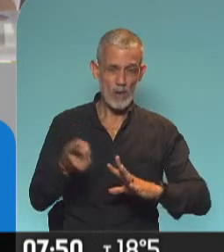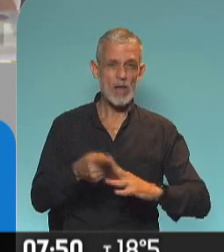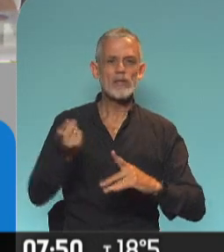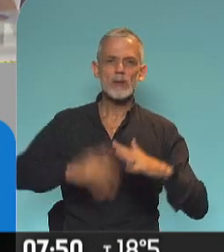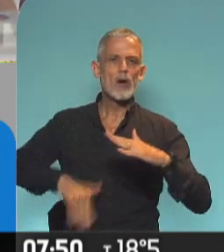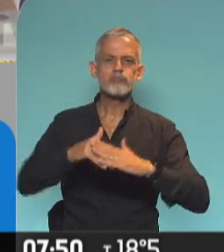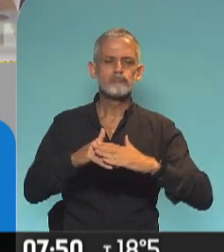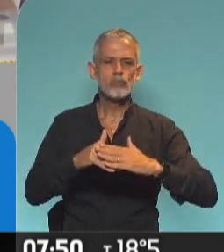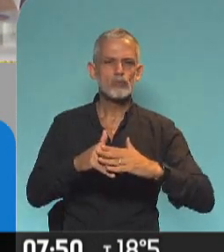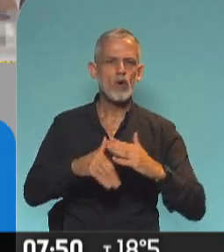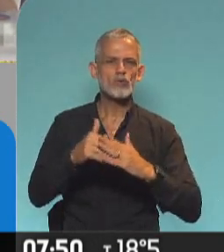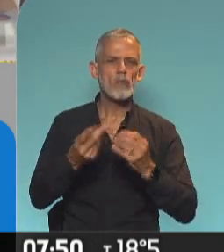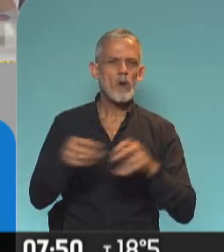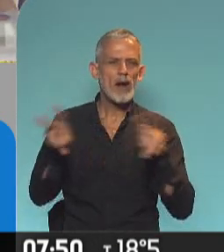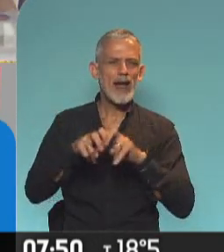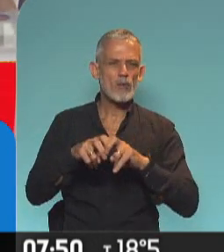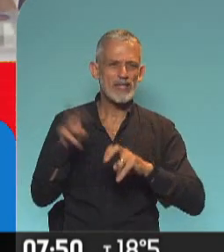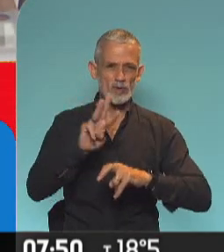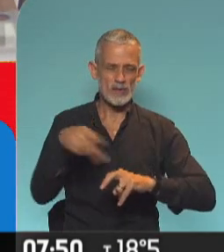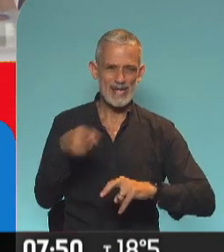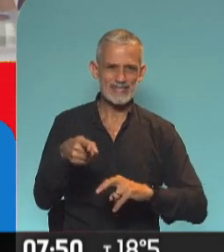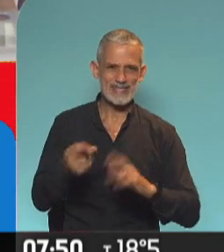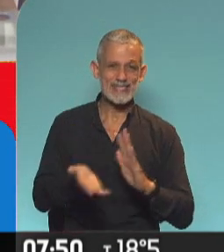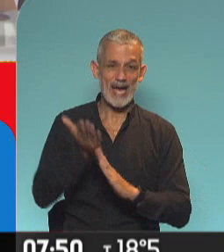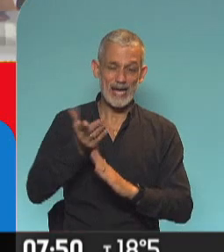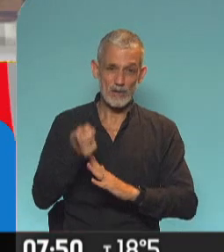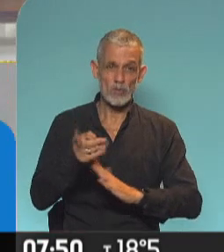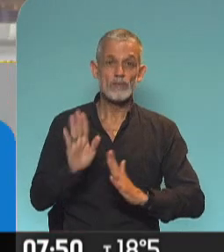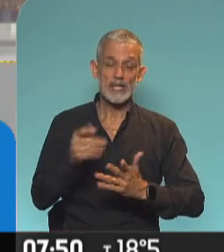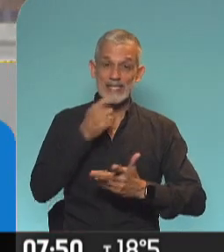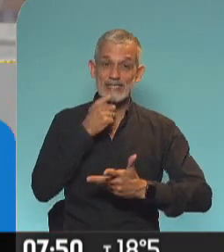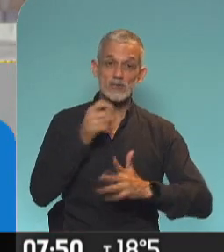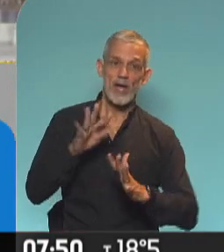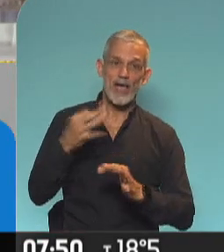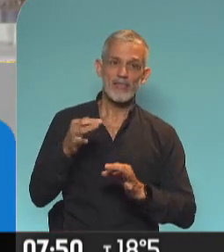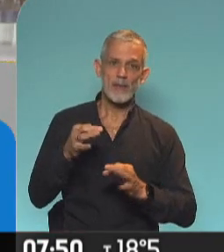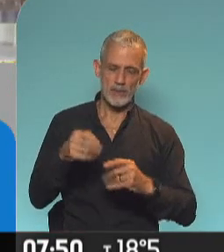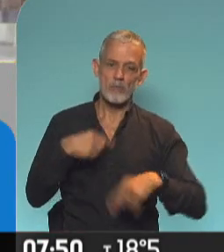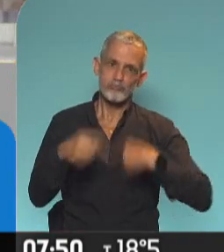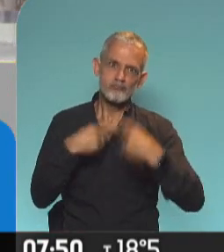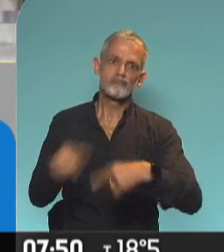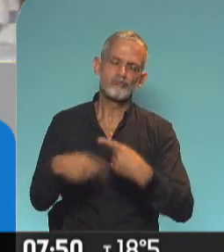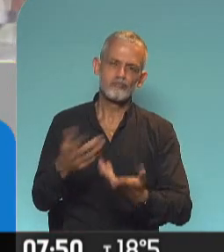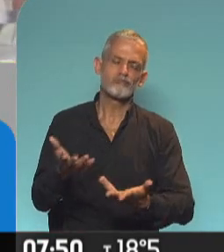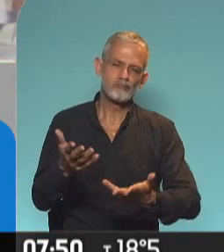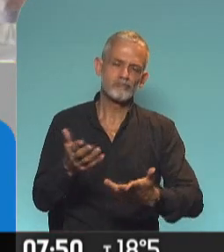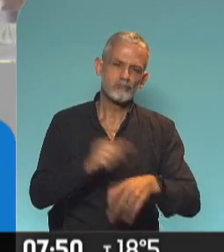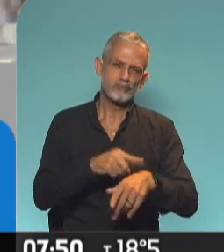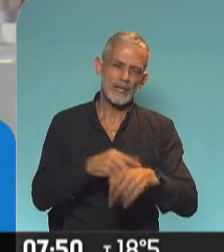tope por recaudación de ANSES los aumentos. Entonces, la idea es que sea sustentable. Decíamos que es uno